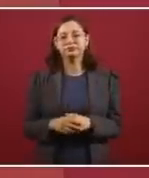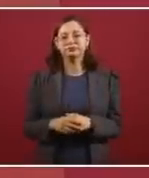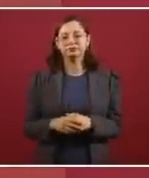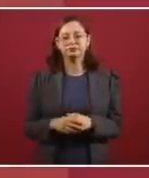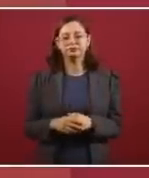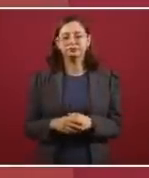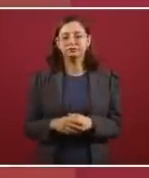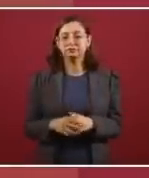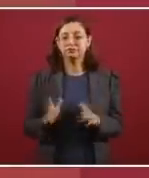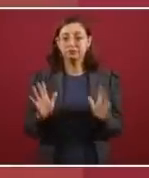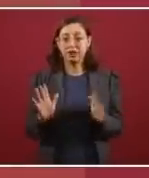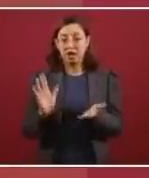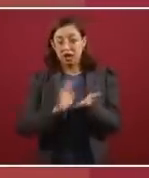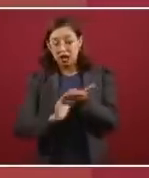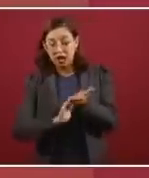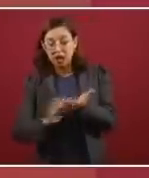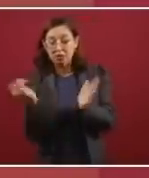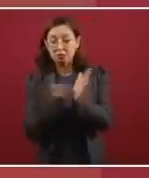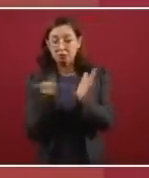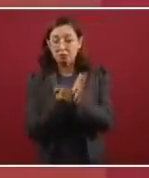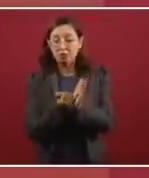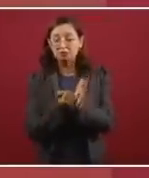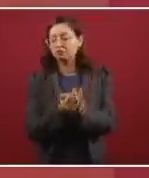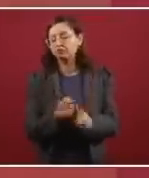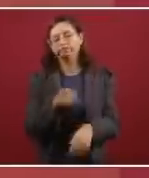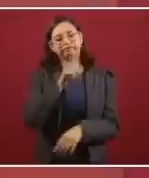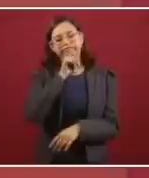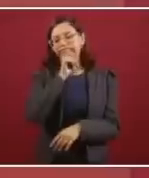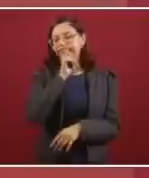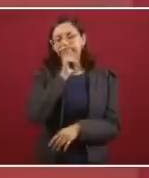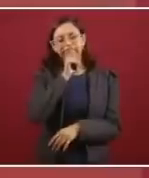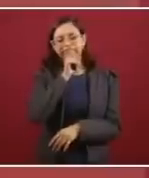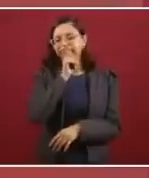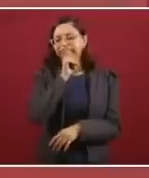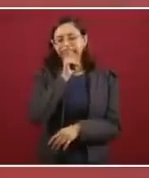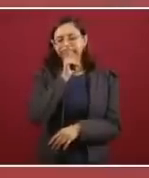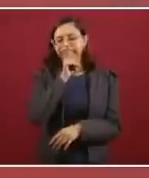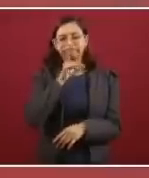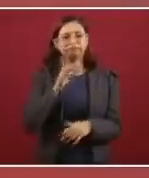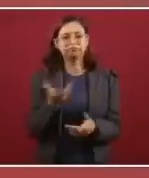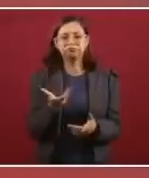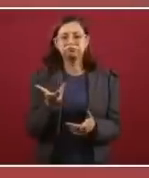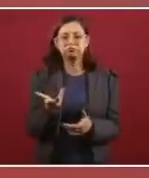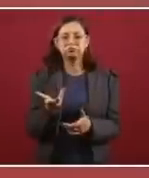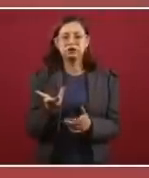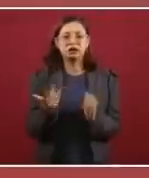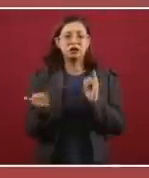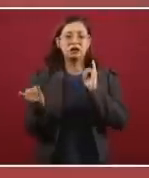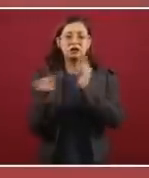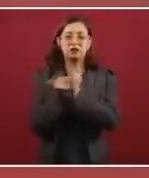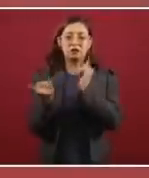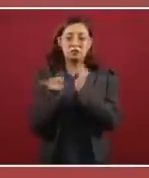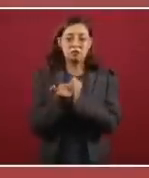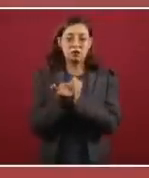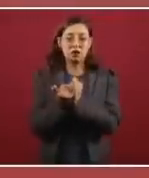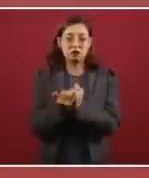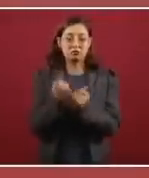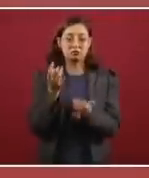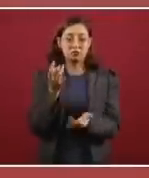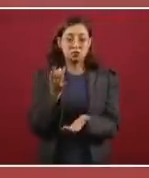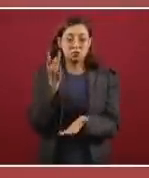nada de condonaciones de impuestos. Incluso no va a quedar solo en el